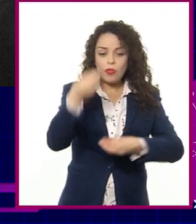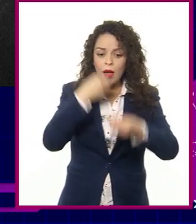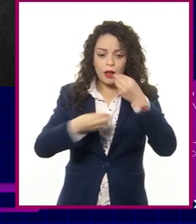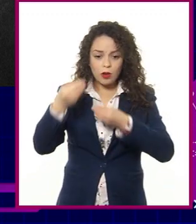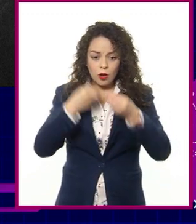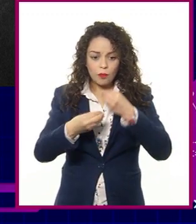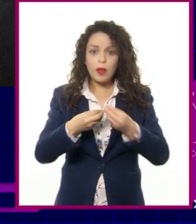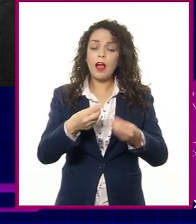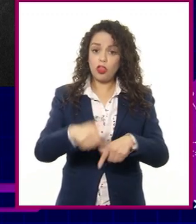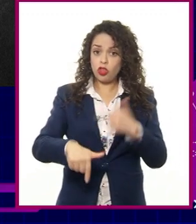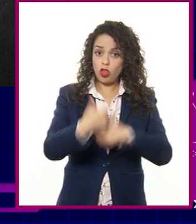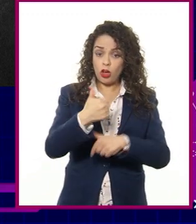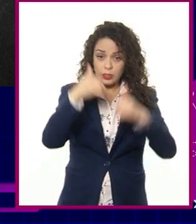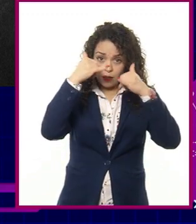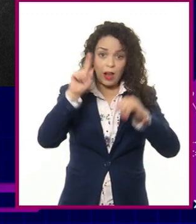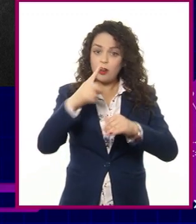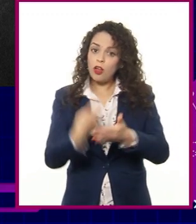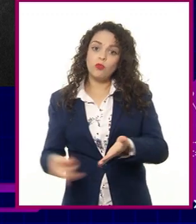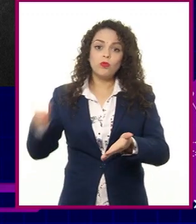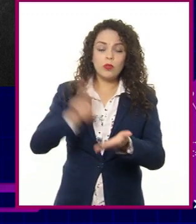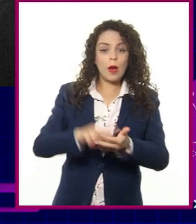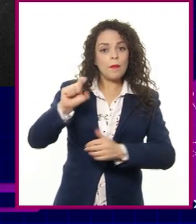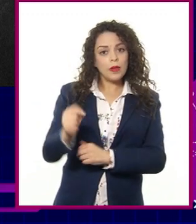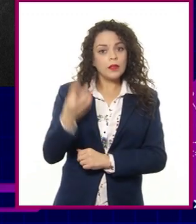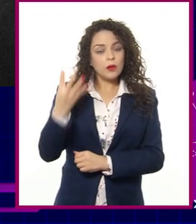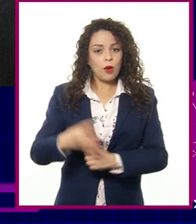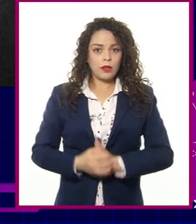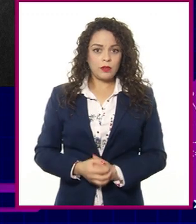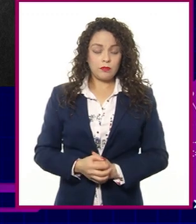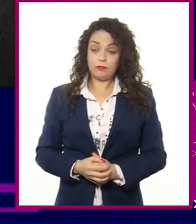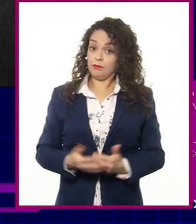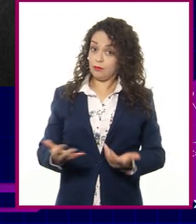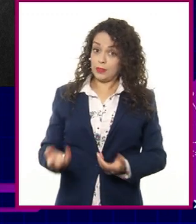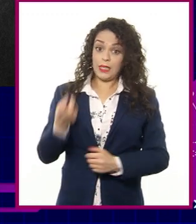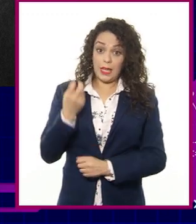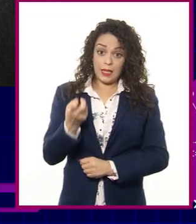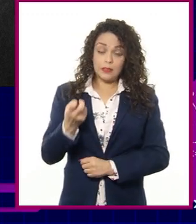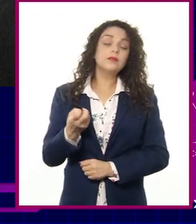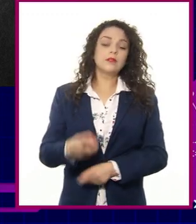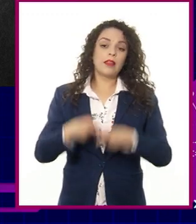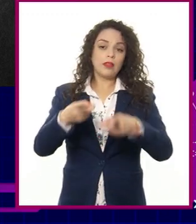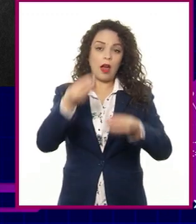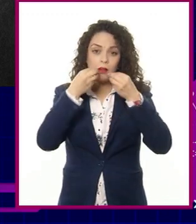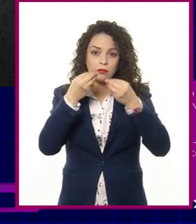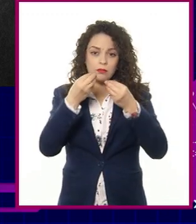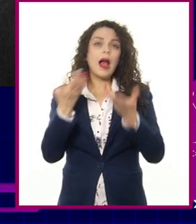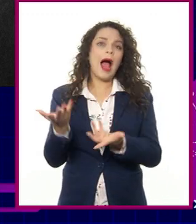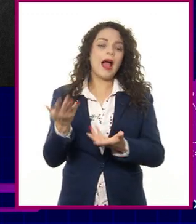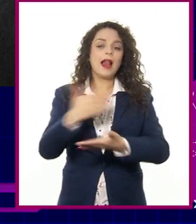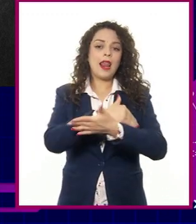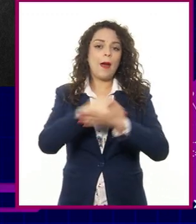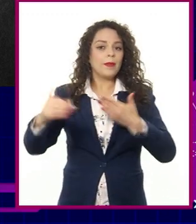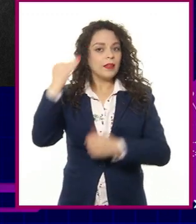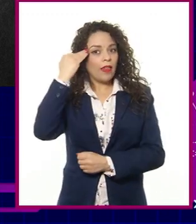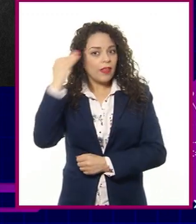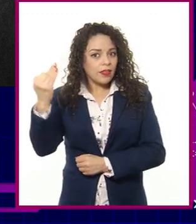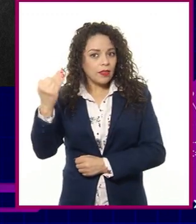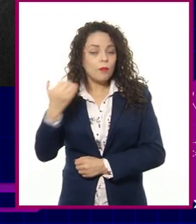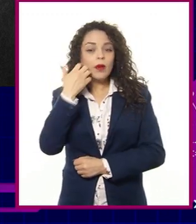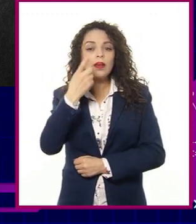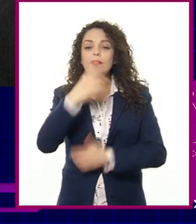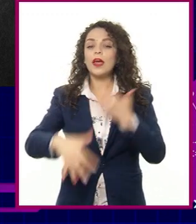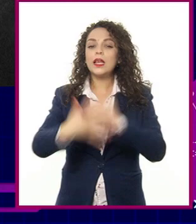hay 24 vacas? Como hay el doble de vacas, la cantidad de alimento durará la mitad del tiempo, es decir, 15